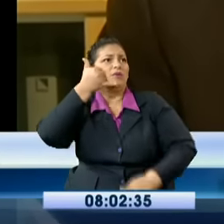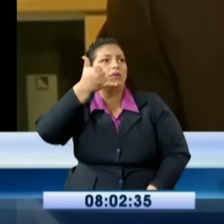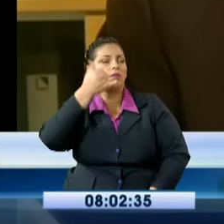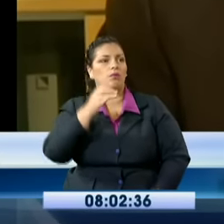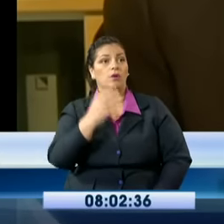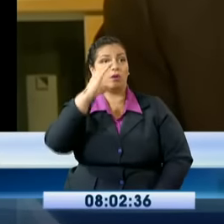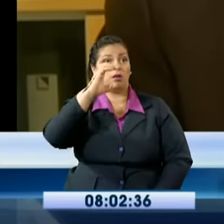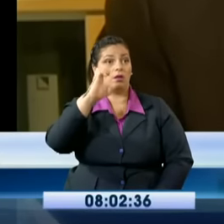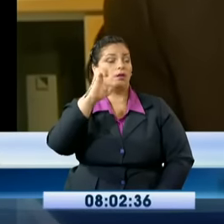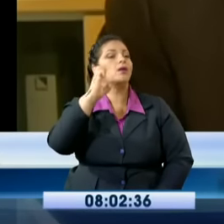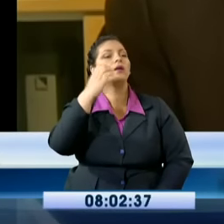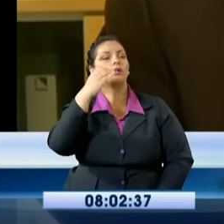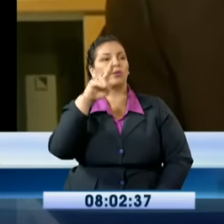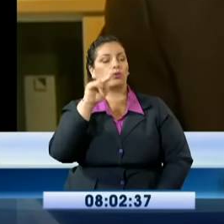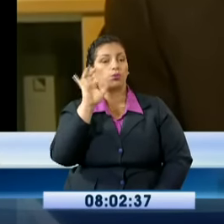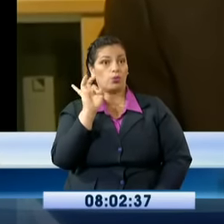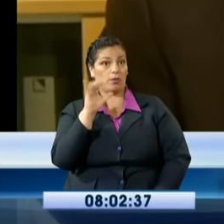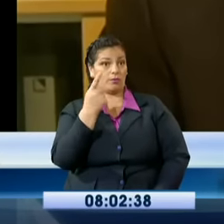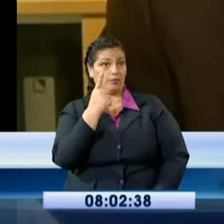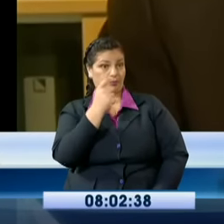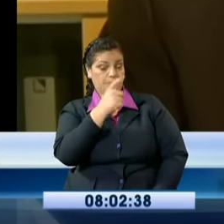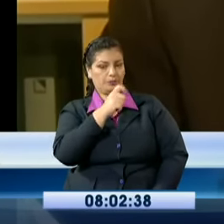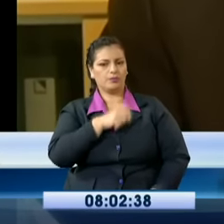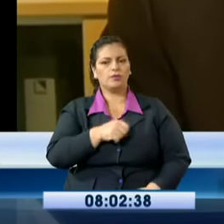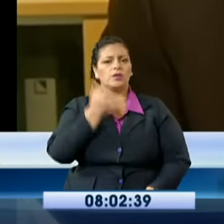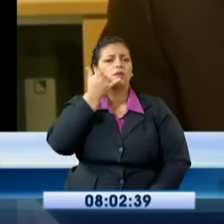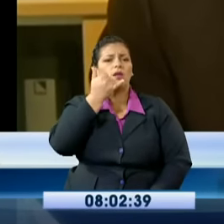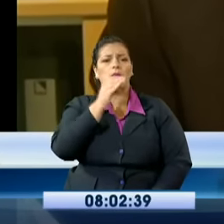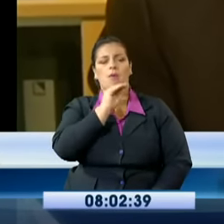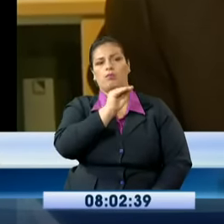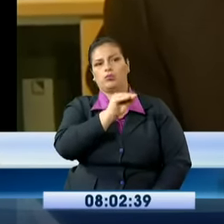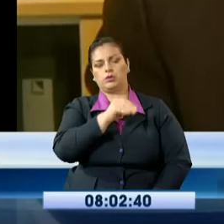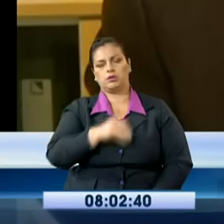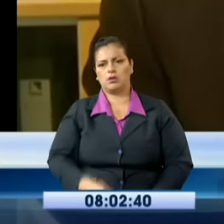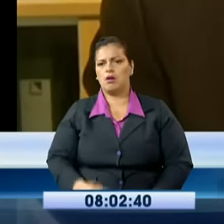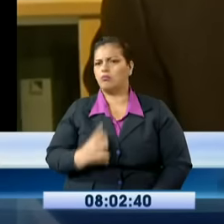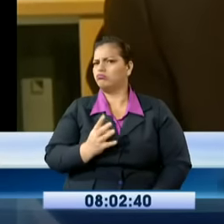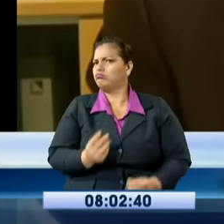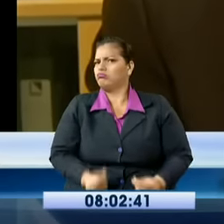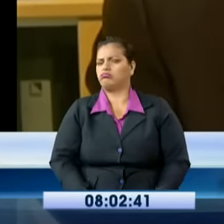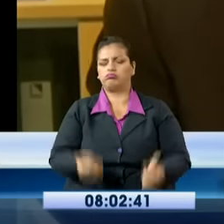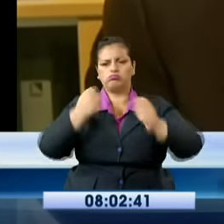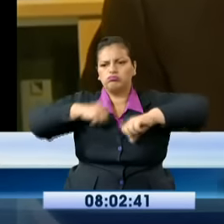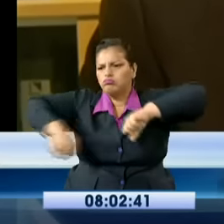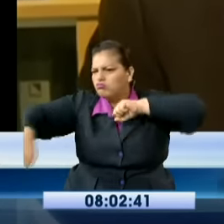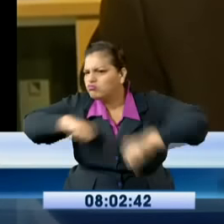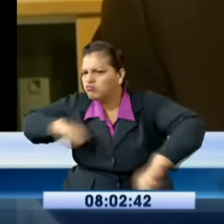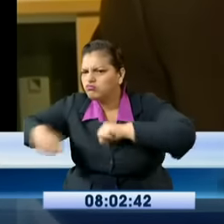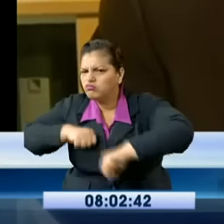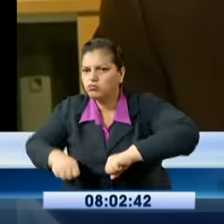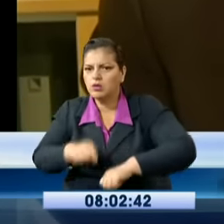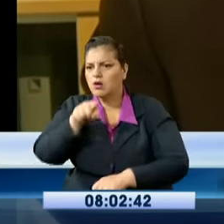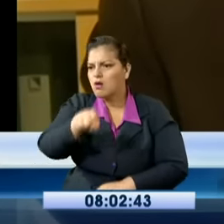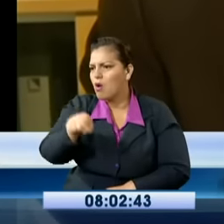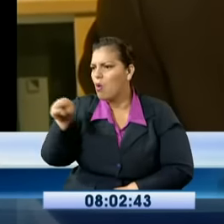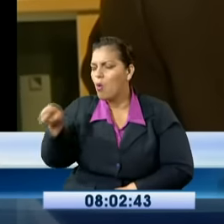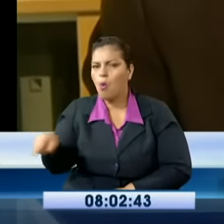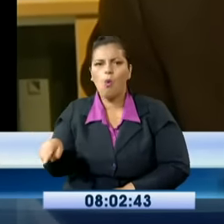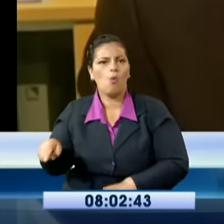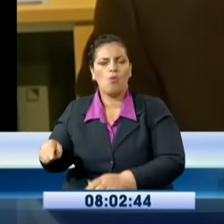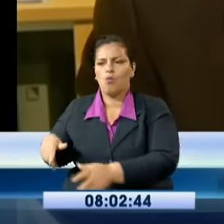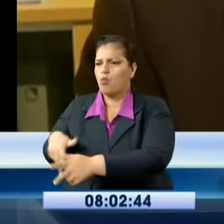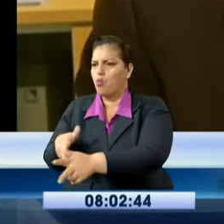en ese momento intervino en forma inmediata y logró la detención de 2 personas que iban en la moto y 2 en el vehículo.